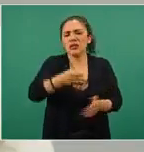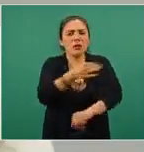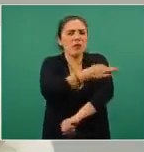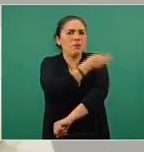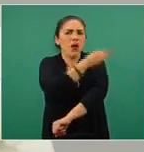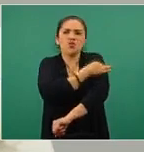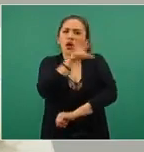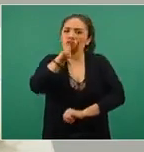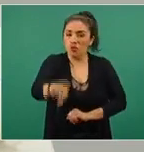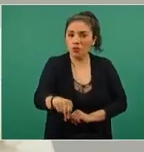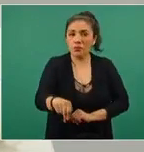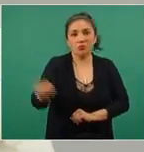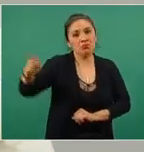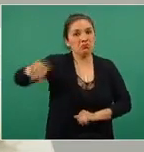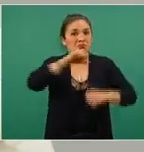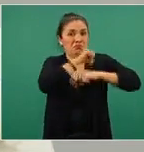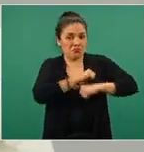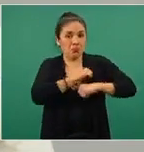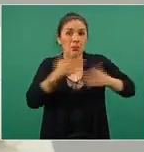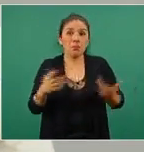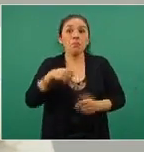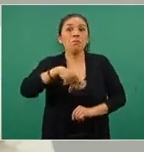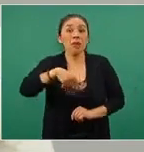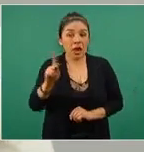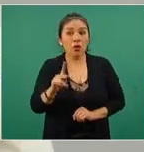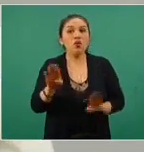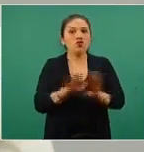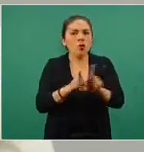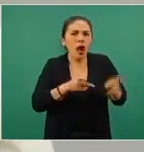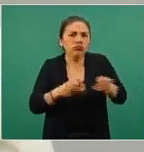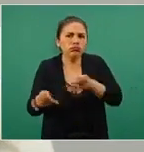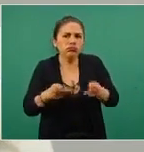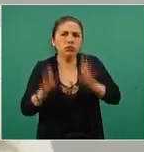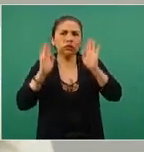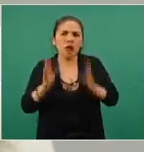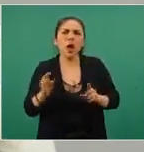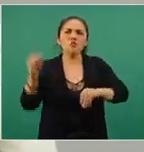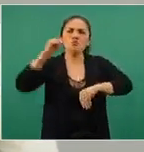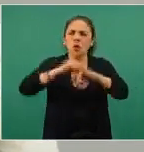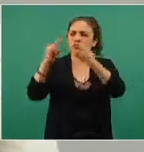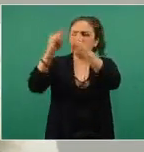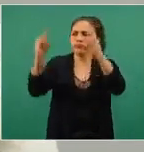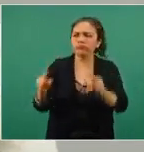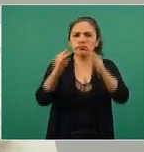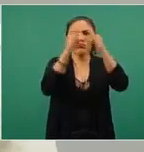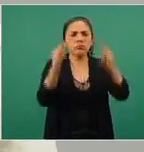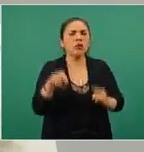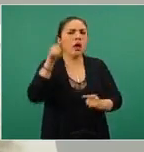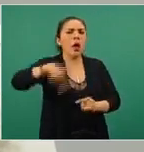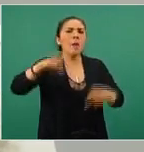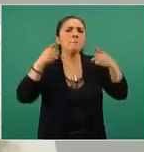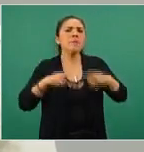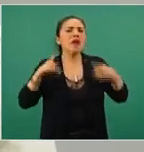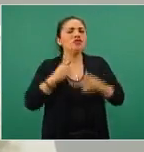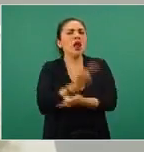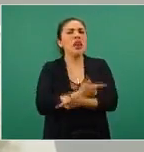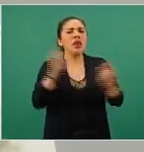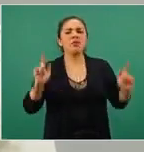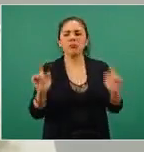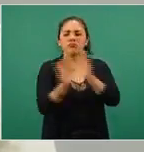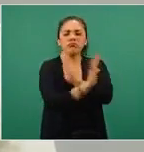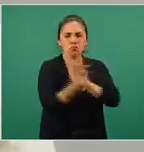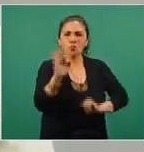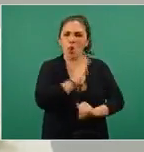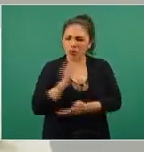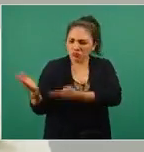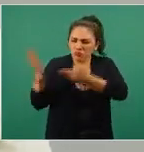acceder a la vacuna, sus autoridades. Sin embargo, estratégicamente se han colocado los puestos donde hay libertad de tránsito y pueden